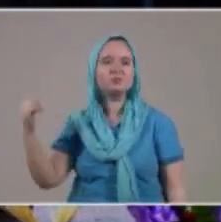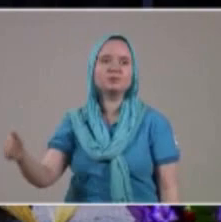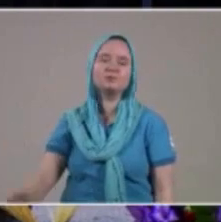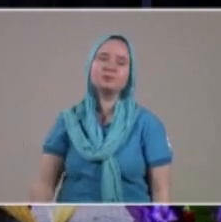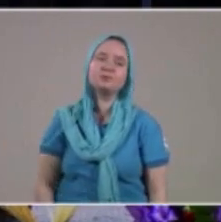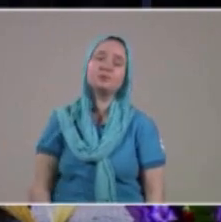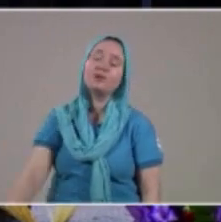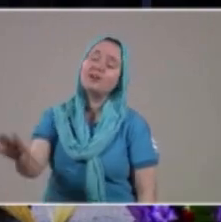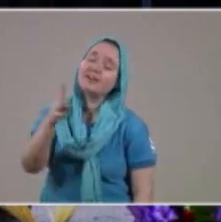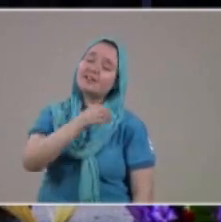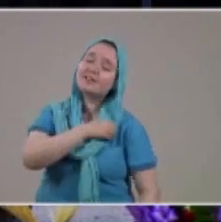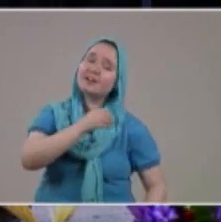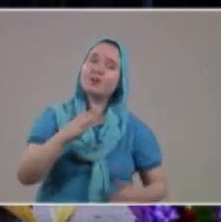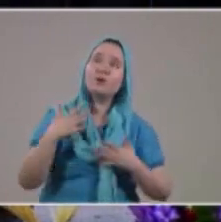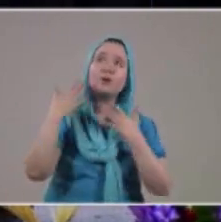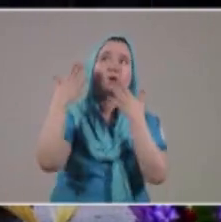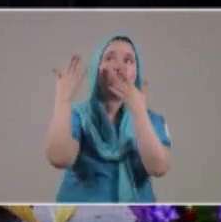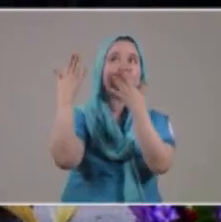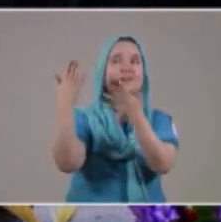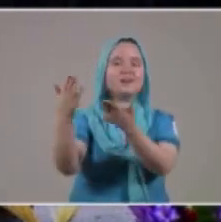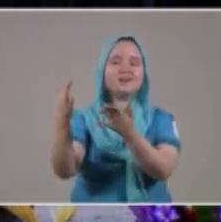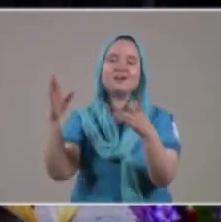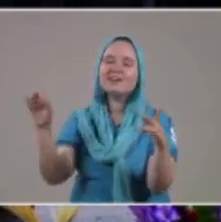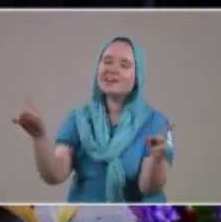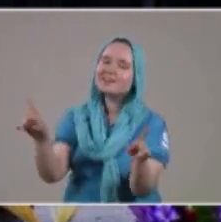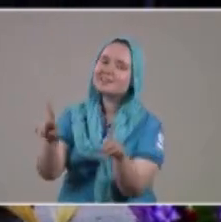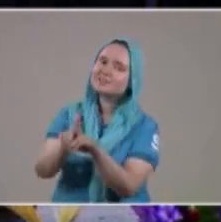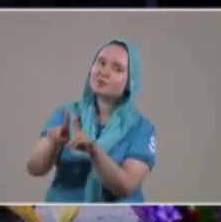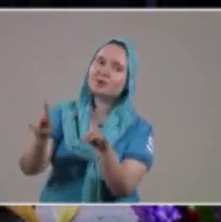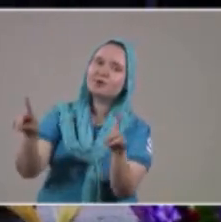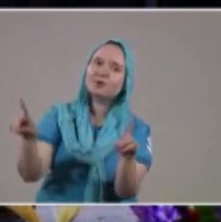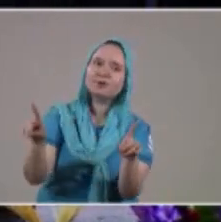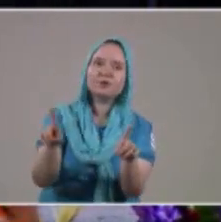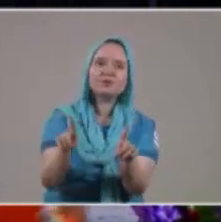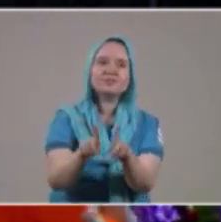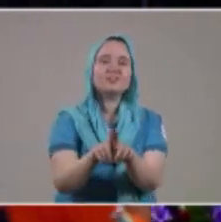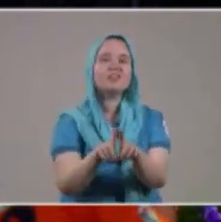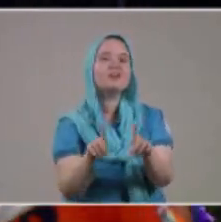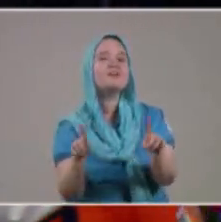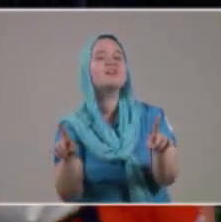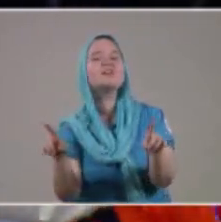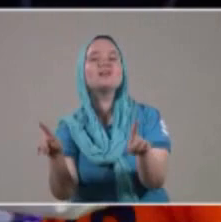Dios. Hay uno más, una persona más.